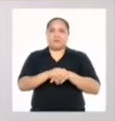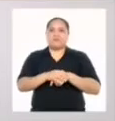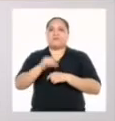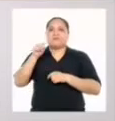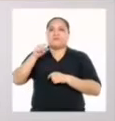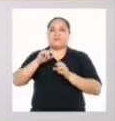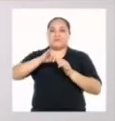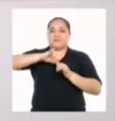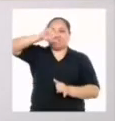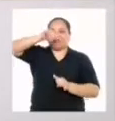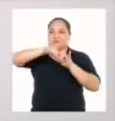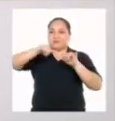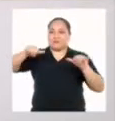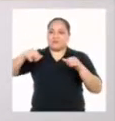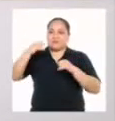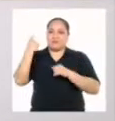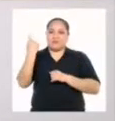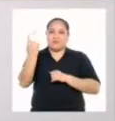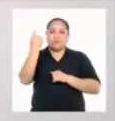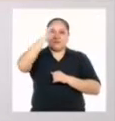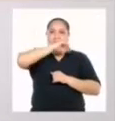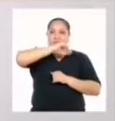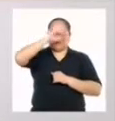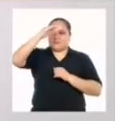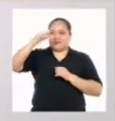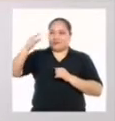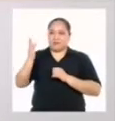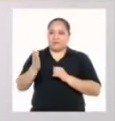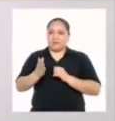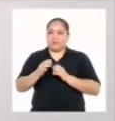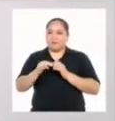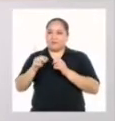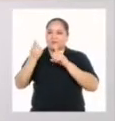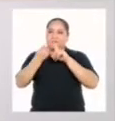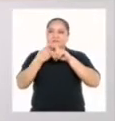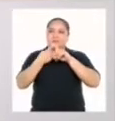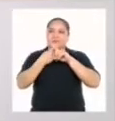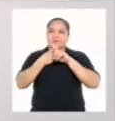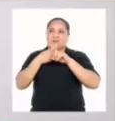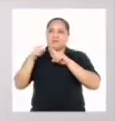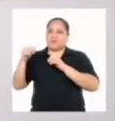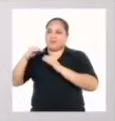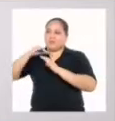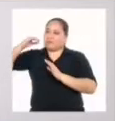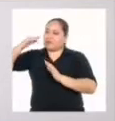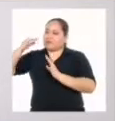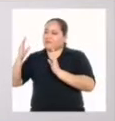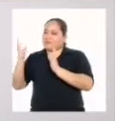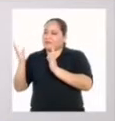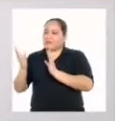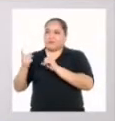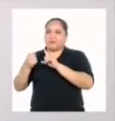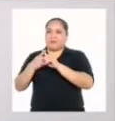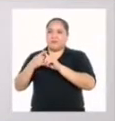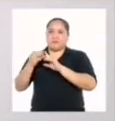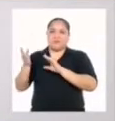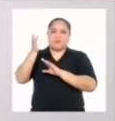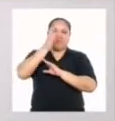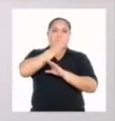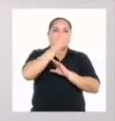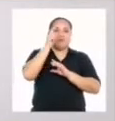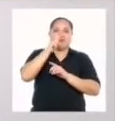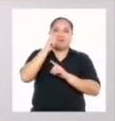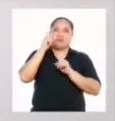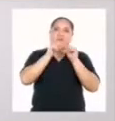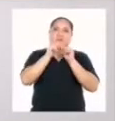¡Exacto! Y la medida de cada lado de las figuras se puede obtener multiplicando la longitud correspondiente en la